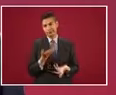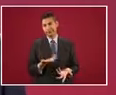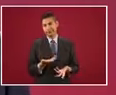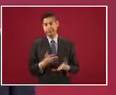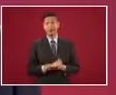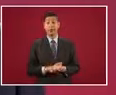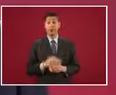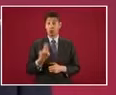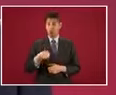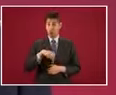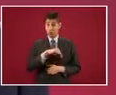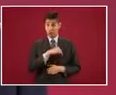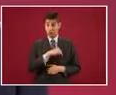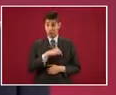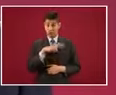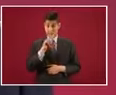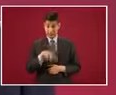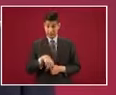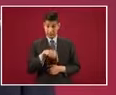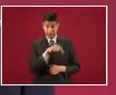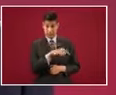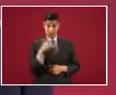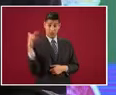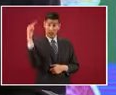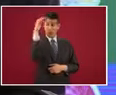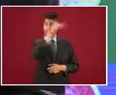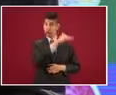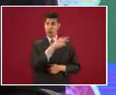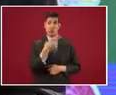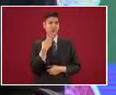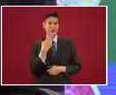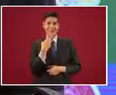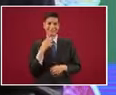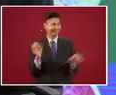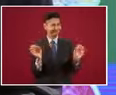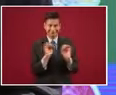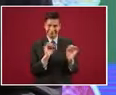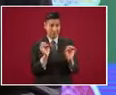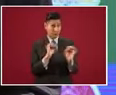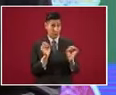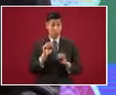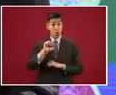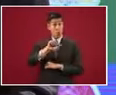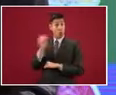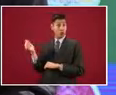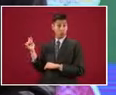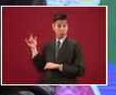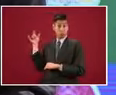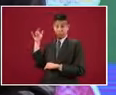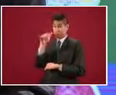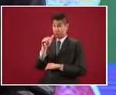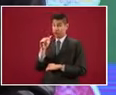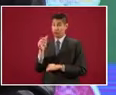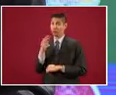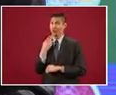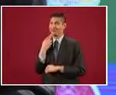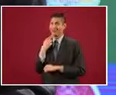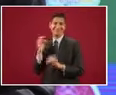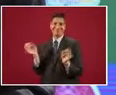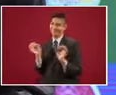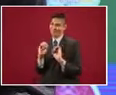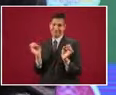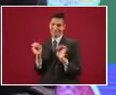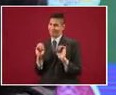Nosotros no vamos a usar este avión ni ningún avión en el caso de los